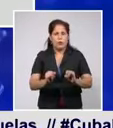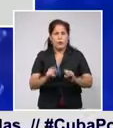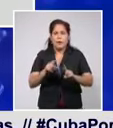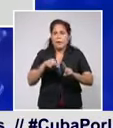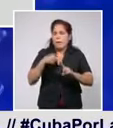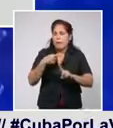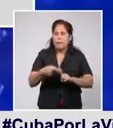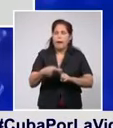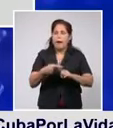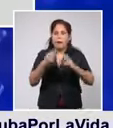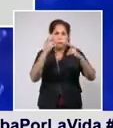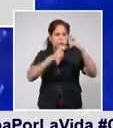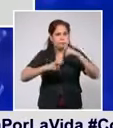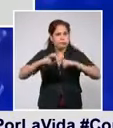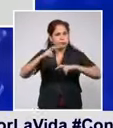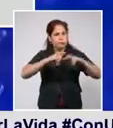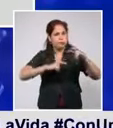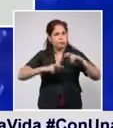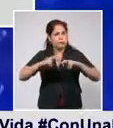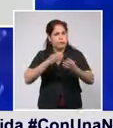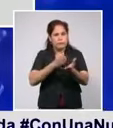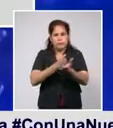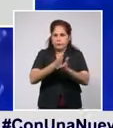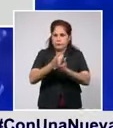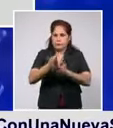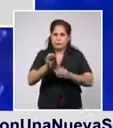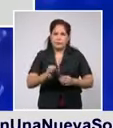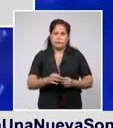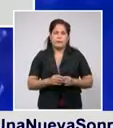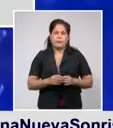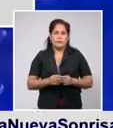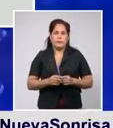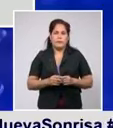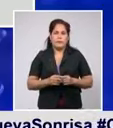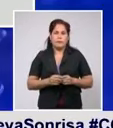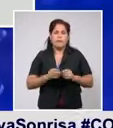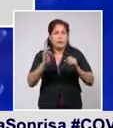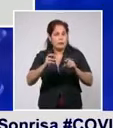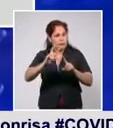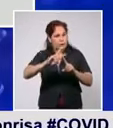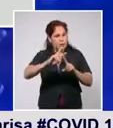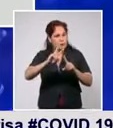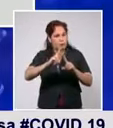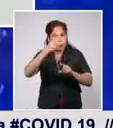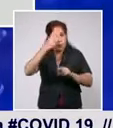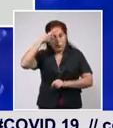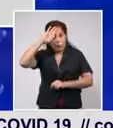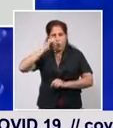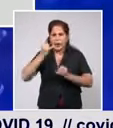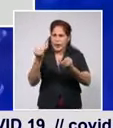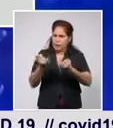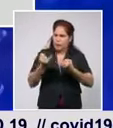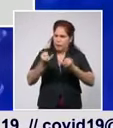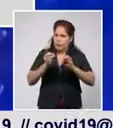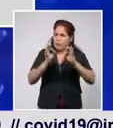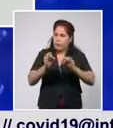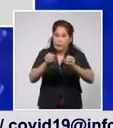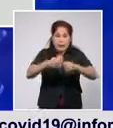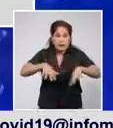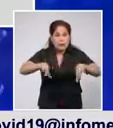las revisiones que se hacen continuamente y que se transmiten por la televisión cubana, pues es una situación